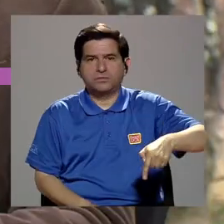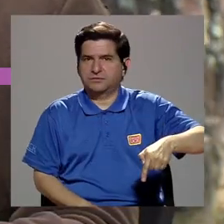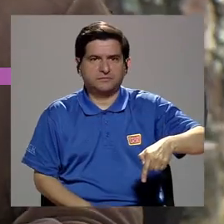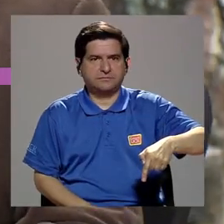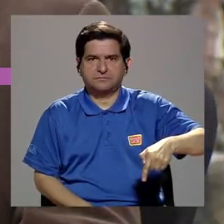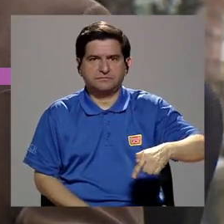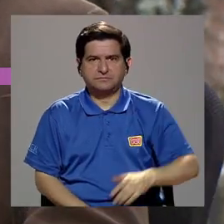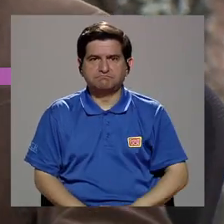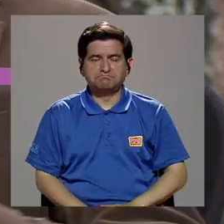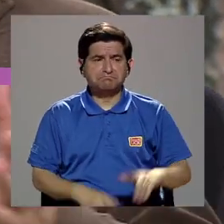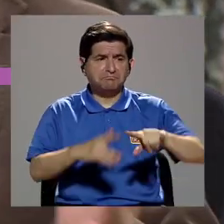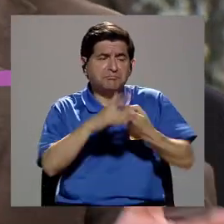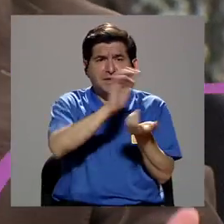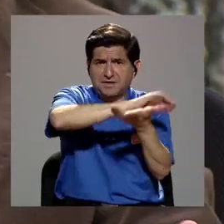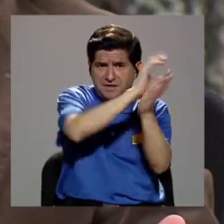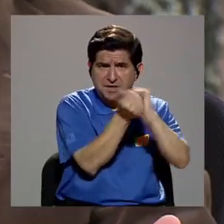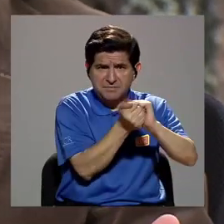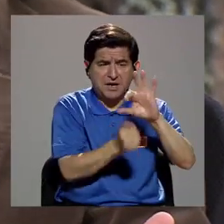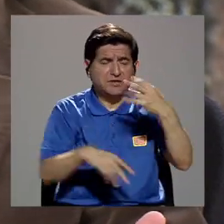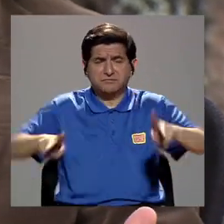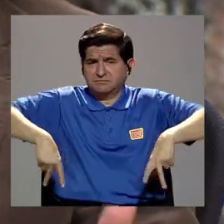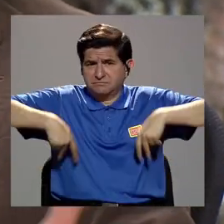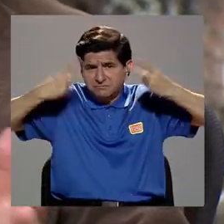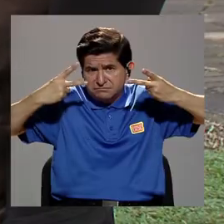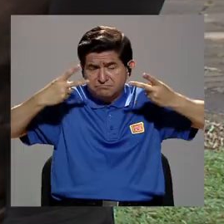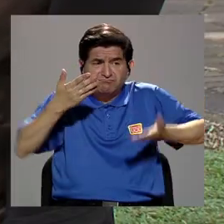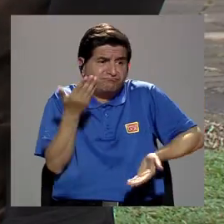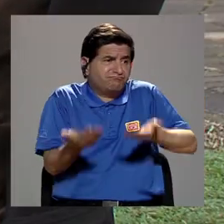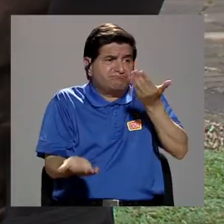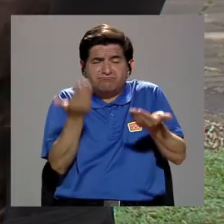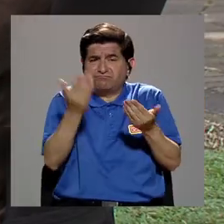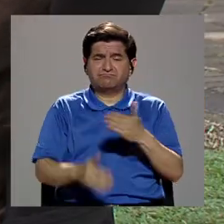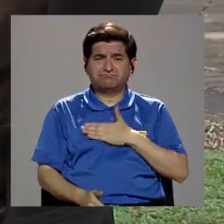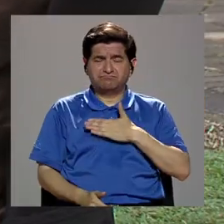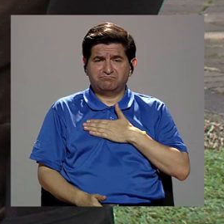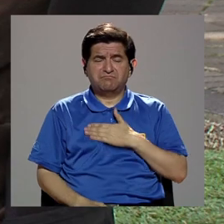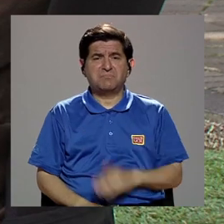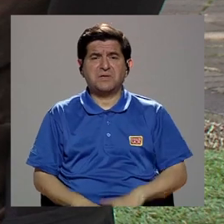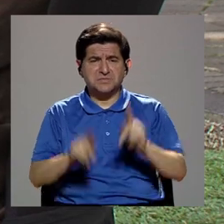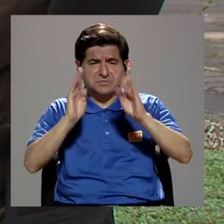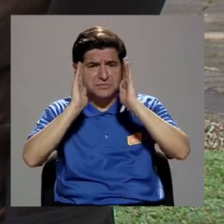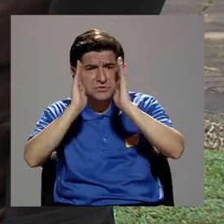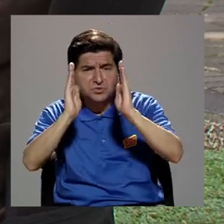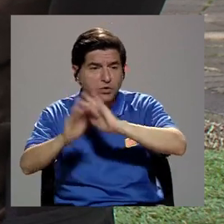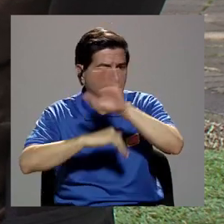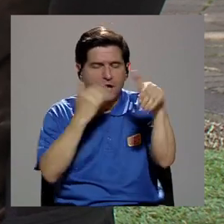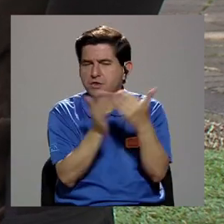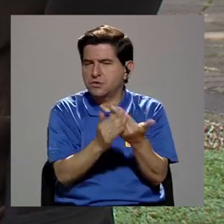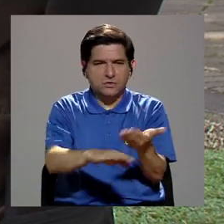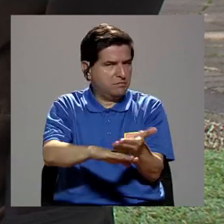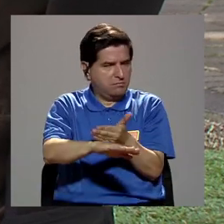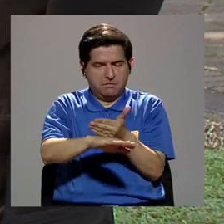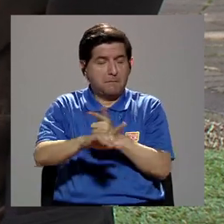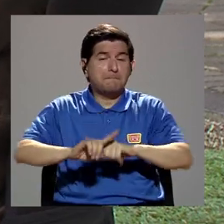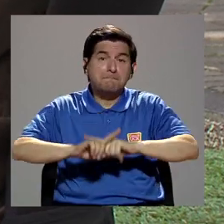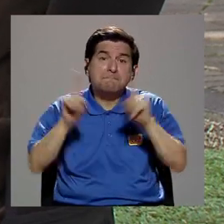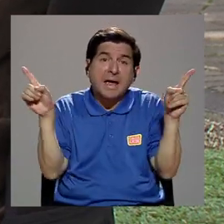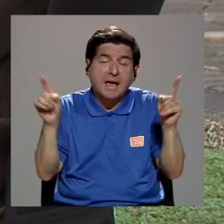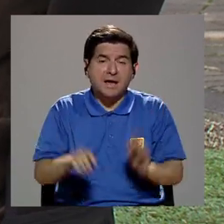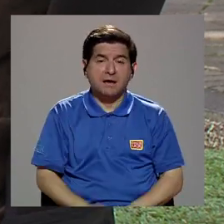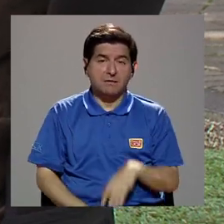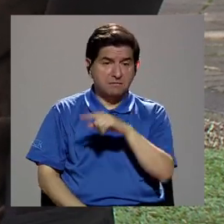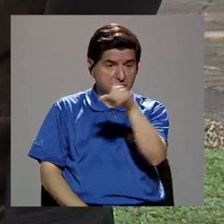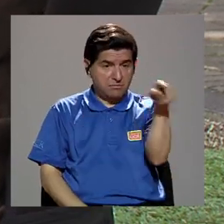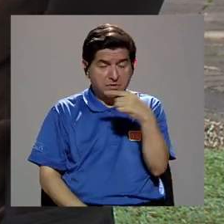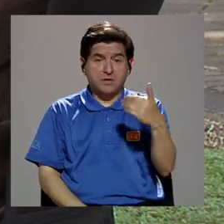hoy, si empezamos a cambiar nuestros estilos de vida, tal vez muchos de mis pacientes, no todos se van a mejorar,